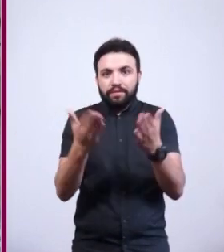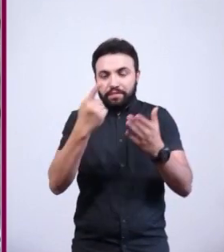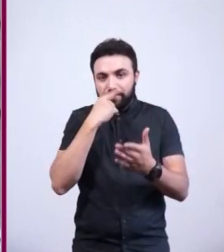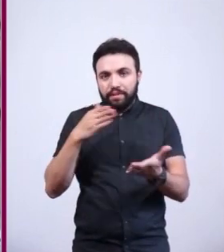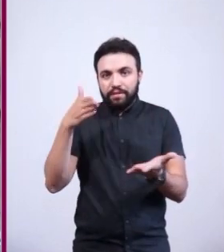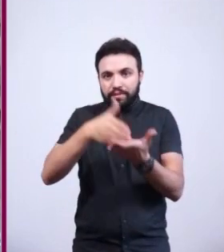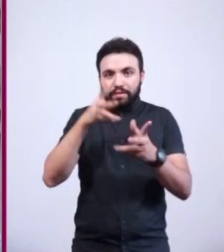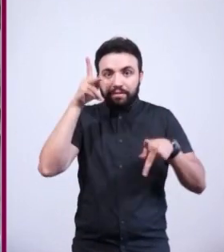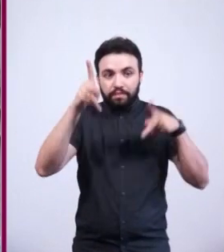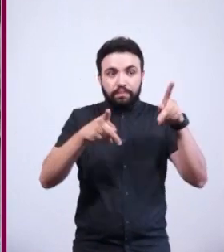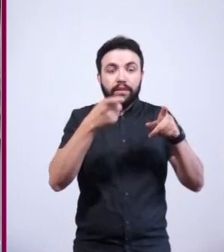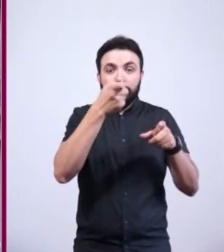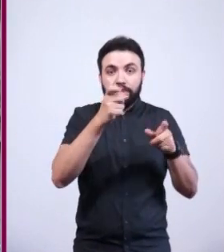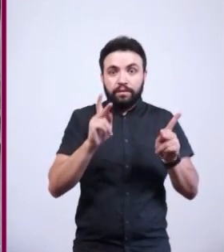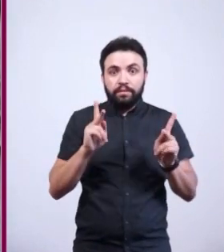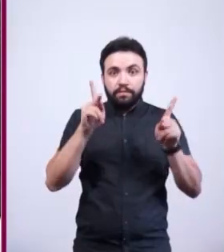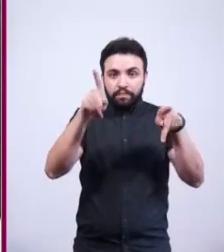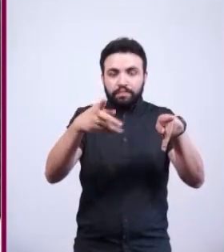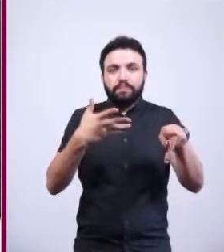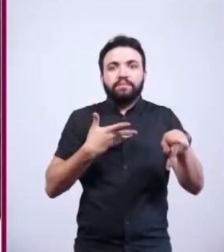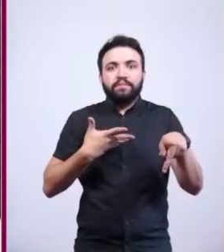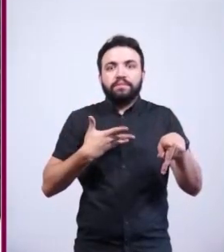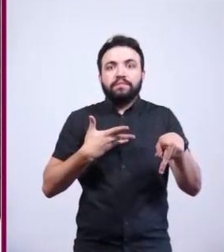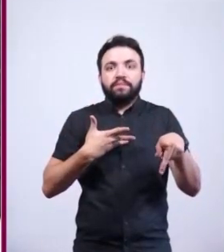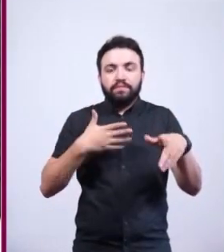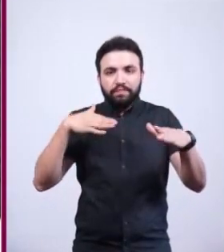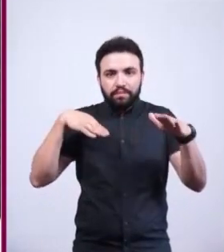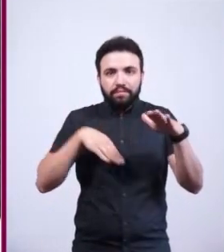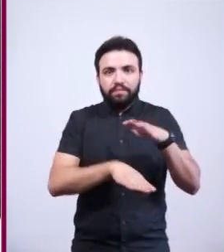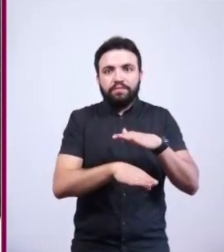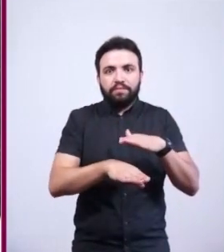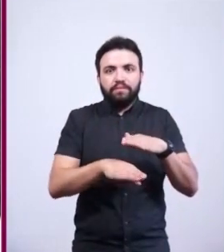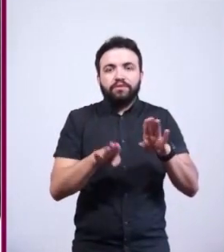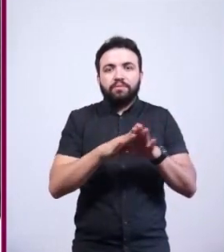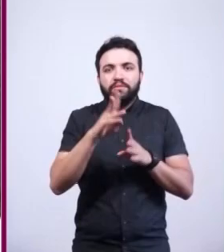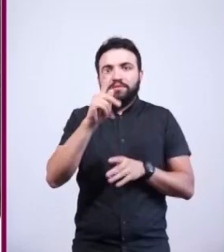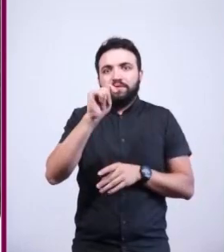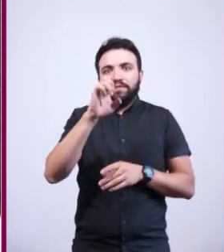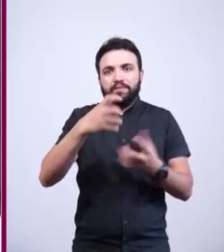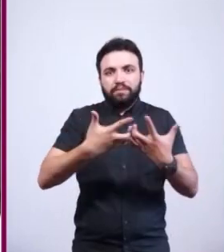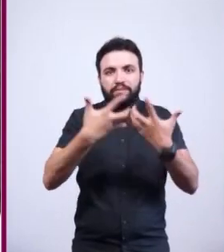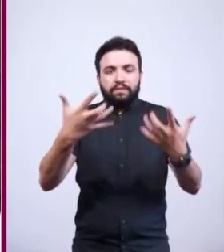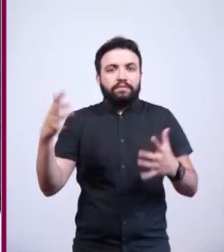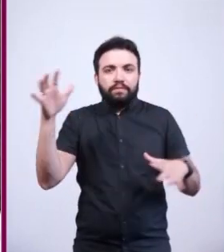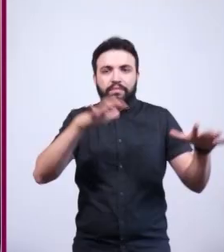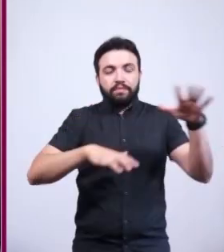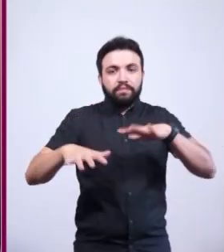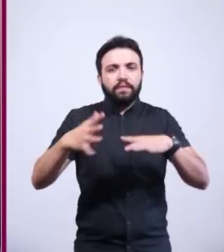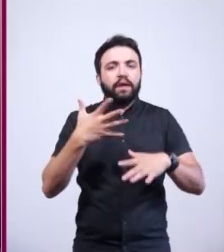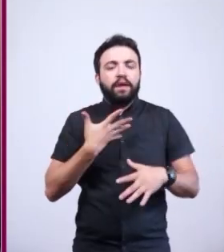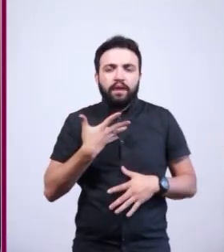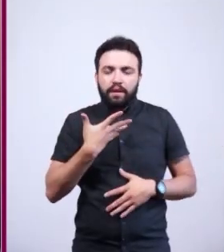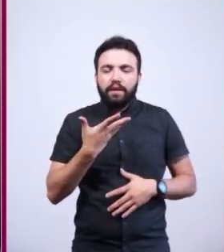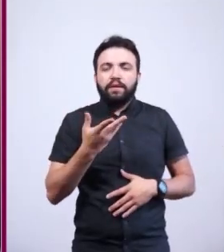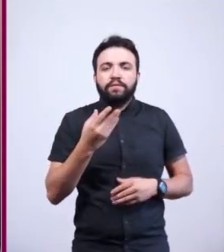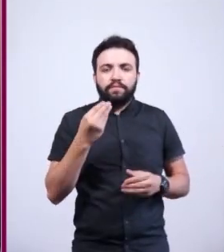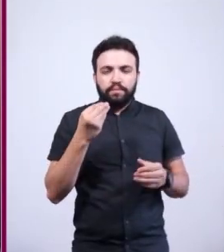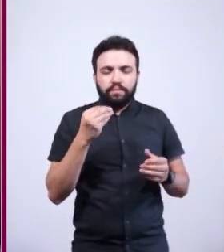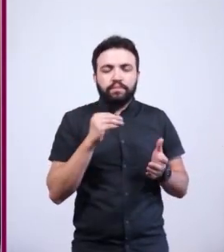enterrado, todavía quedan algunos vestigios, y investigando sobre el